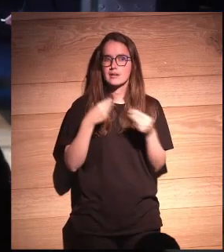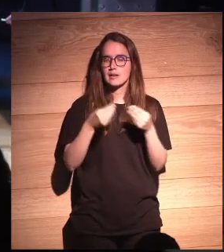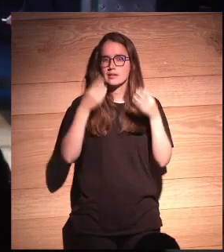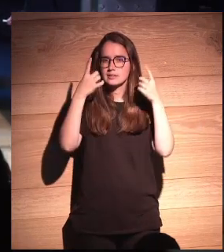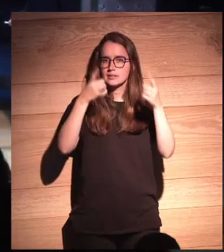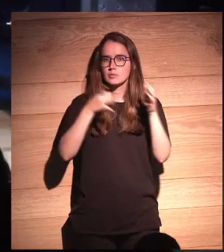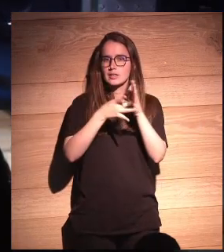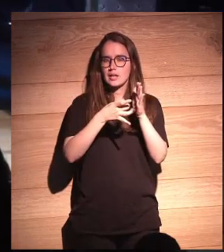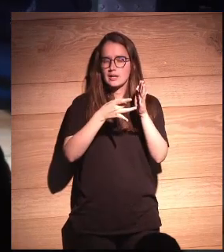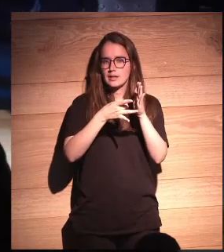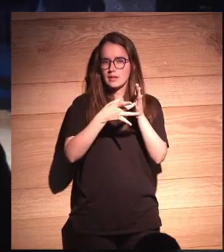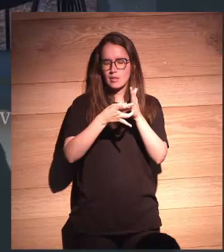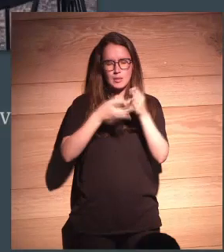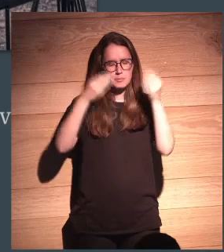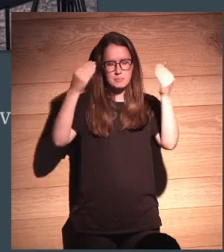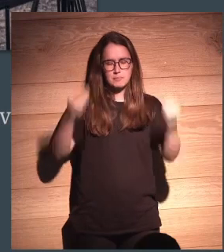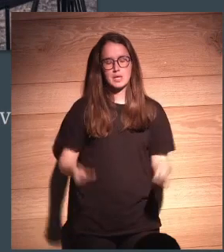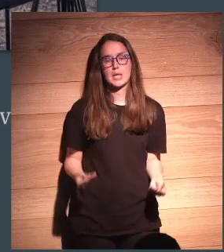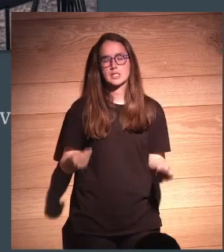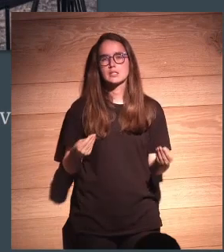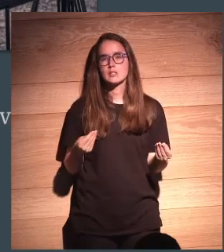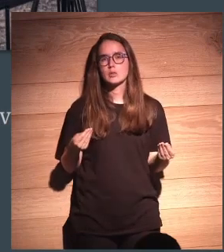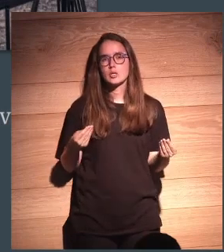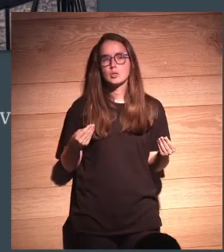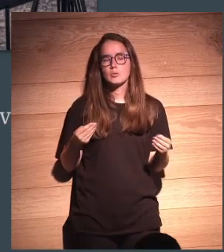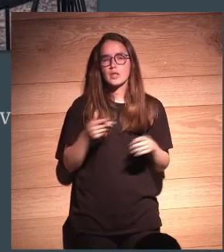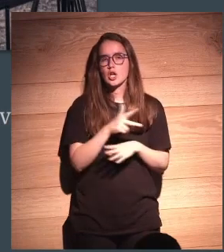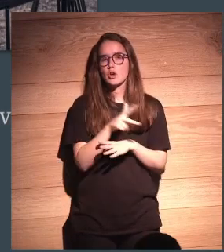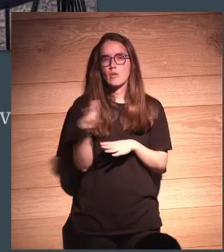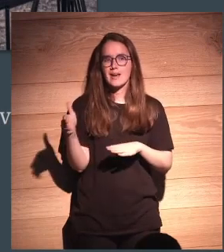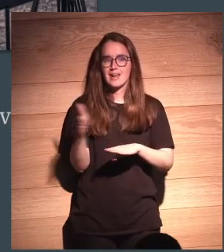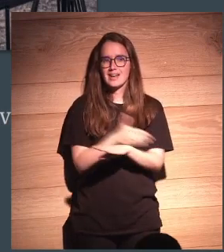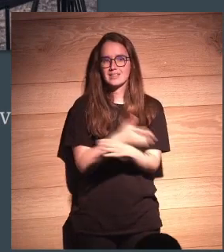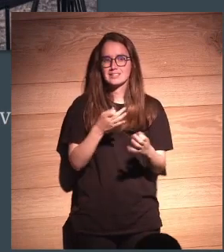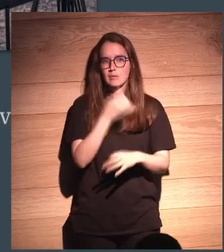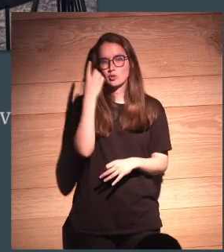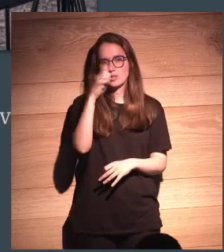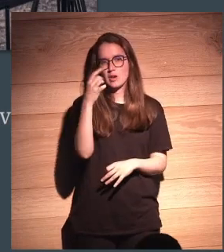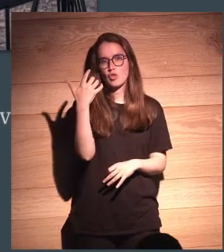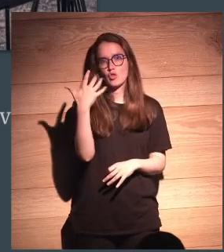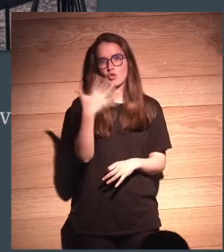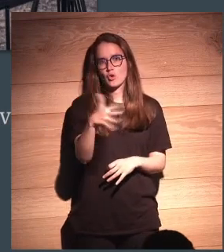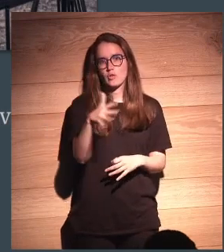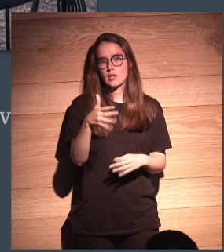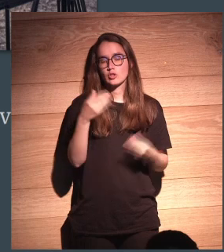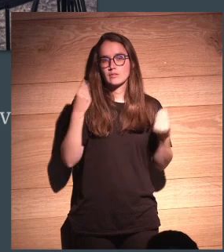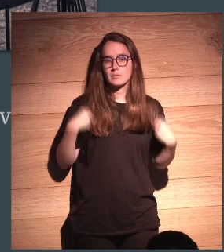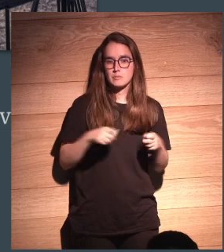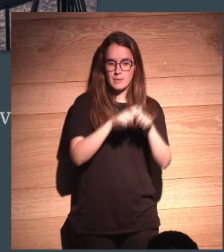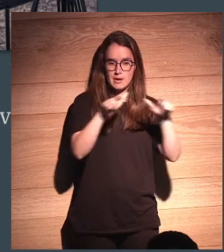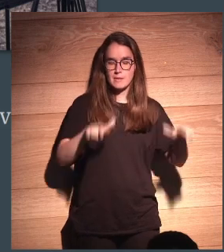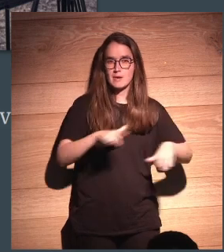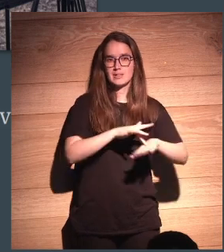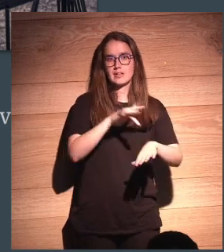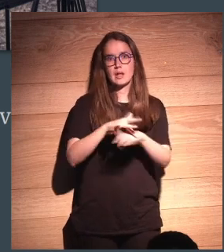mejor posible para la calidad final. Incluso antes del rodaje tenemos que saber a dónde va. No es lo mismo que vaya para una plataforma digital